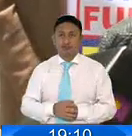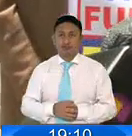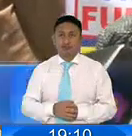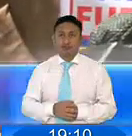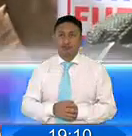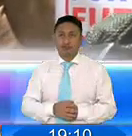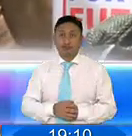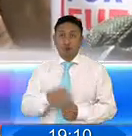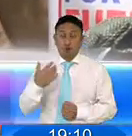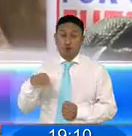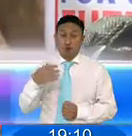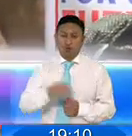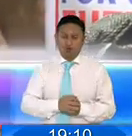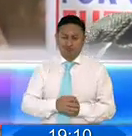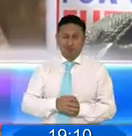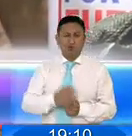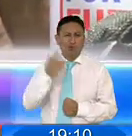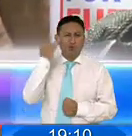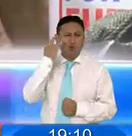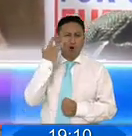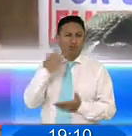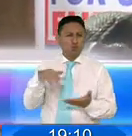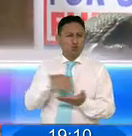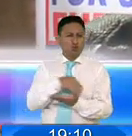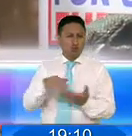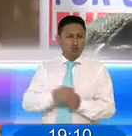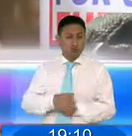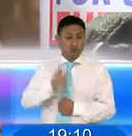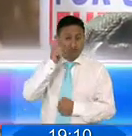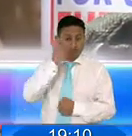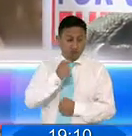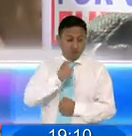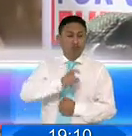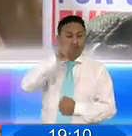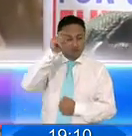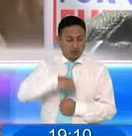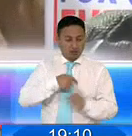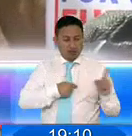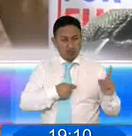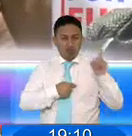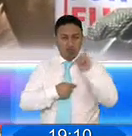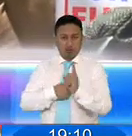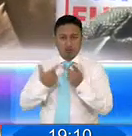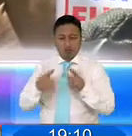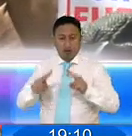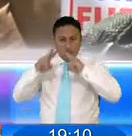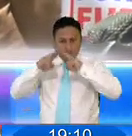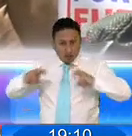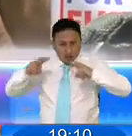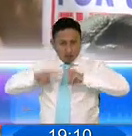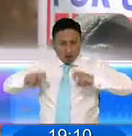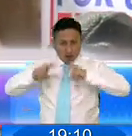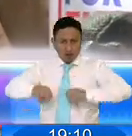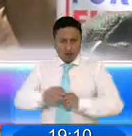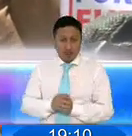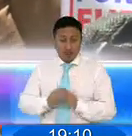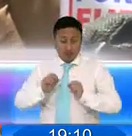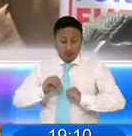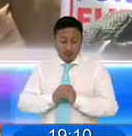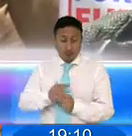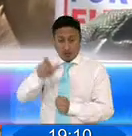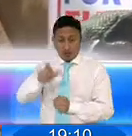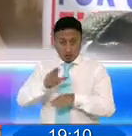situaciones sumamente sospechosas que la Fiscalía tiene que investigar y, por supuesto,